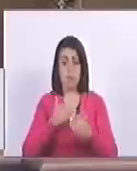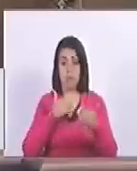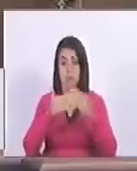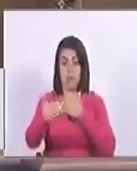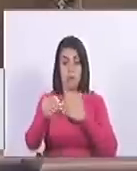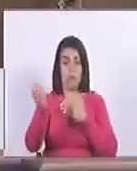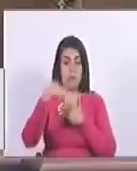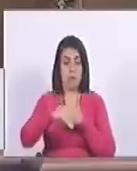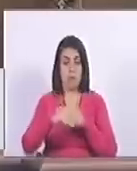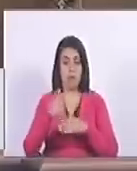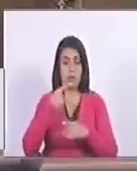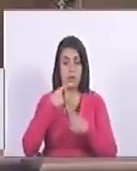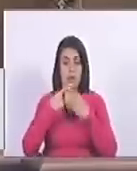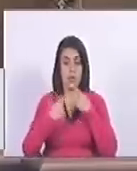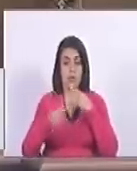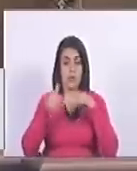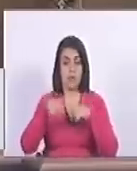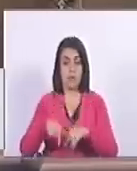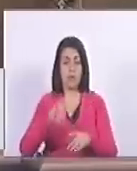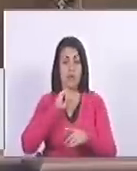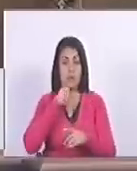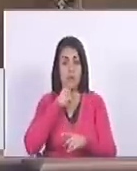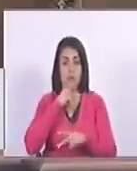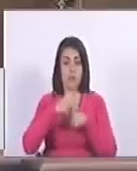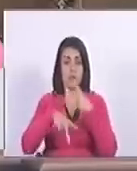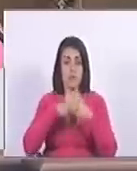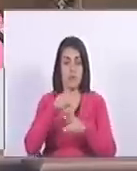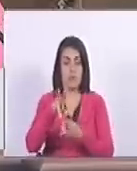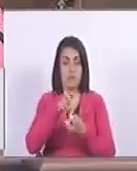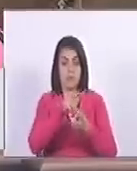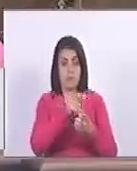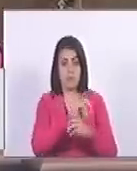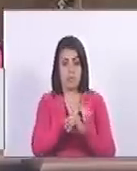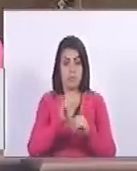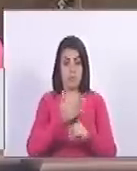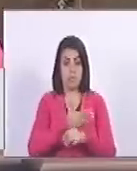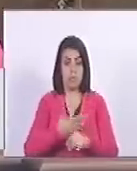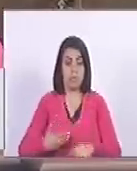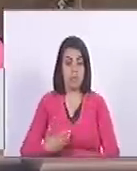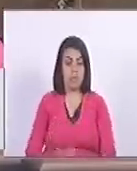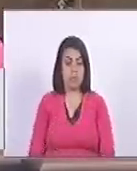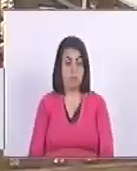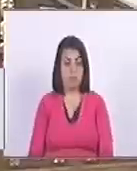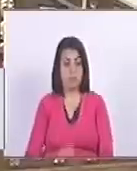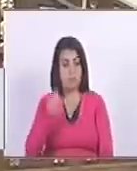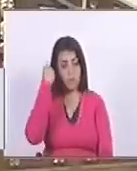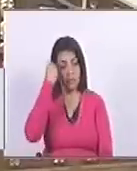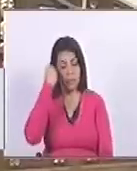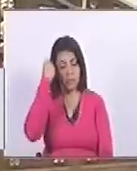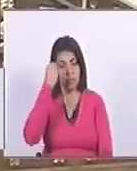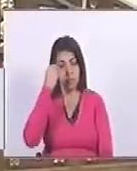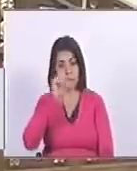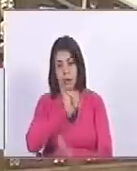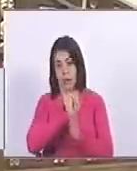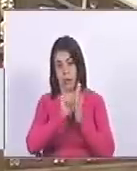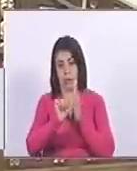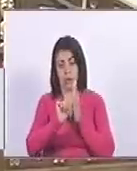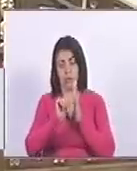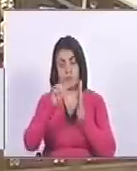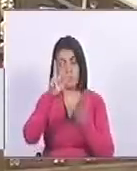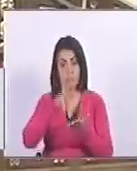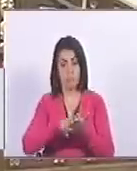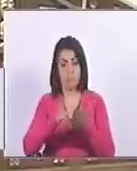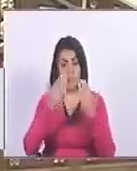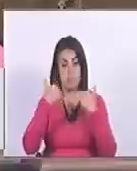límites máximos previstos en el Código Orgánico Tributario. Esto, señor presidente. En consideración al artículo,